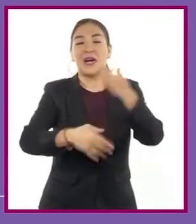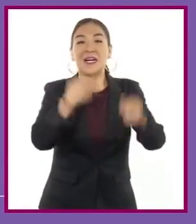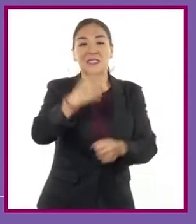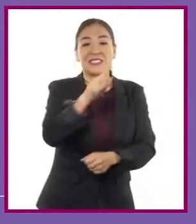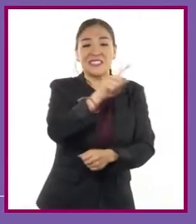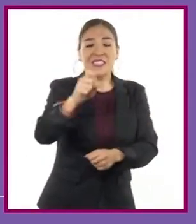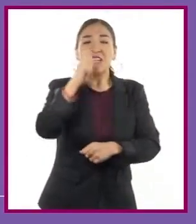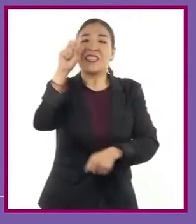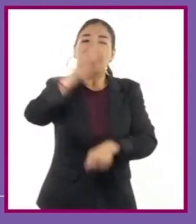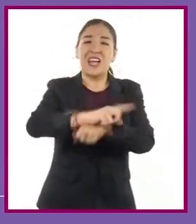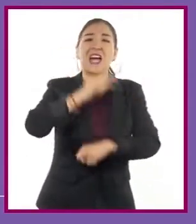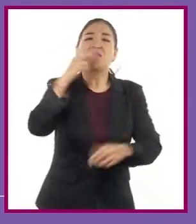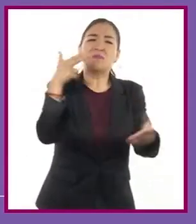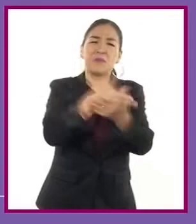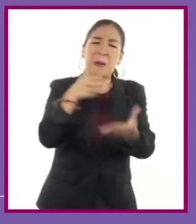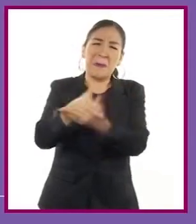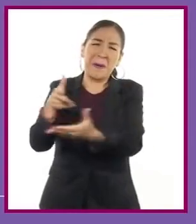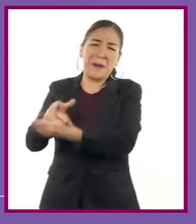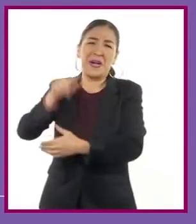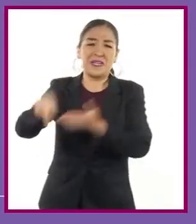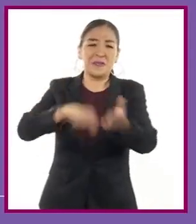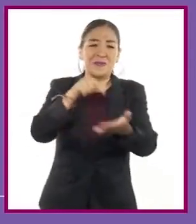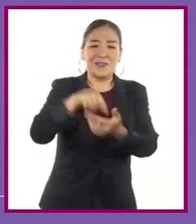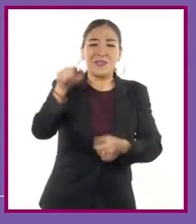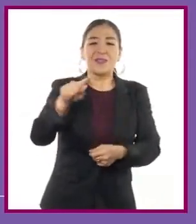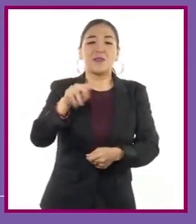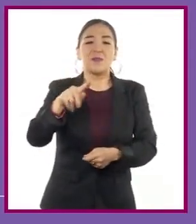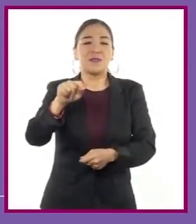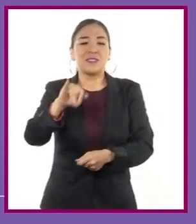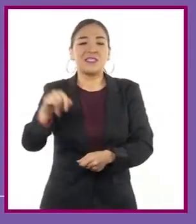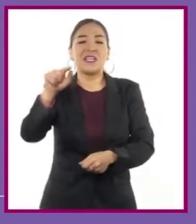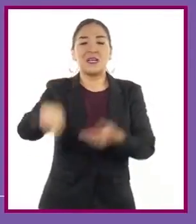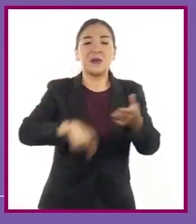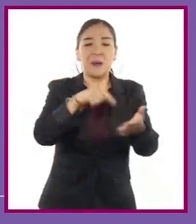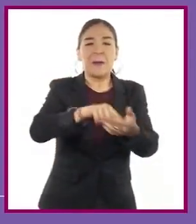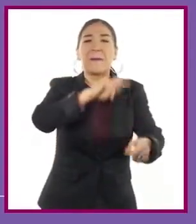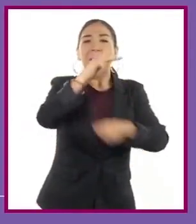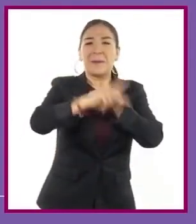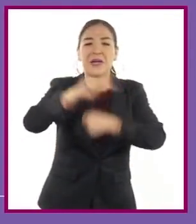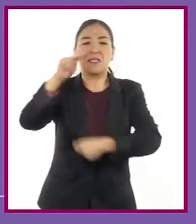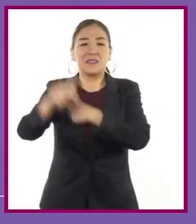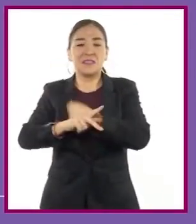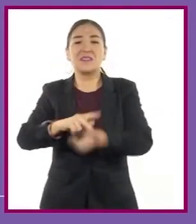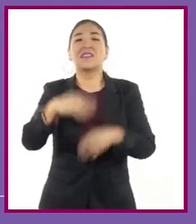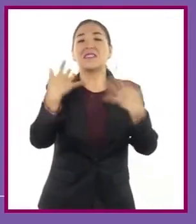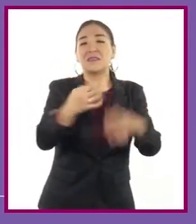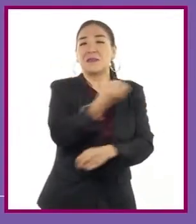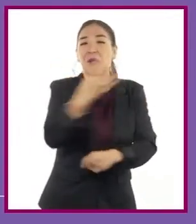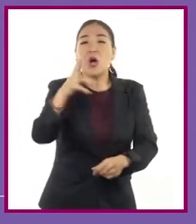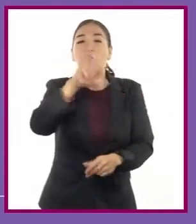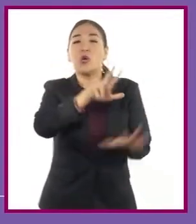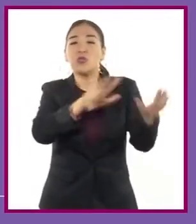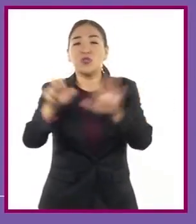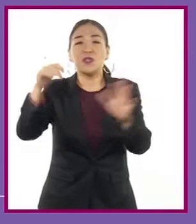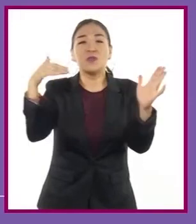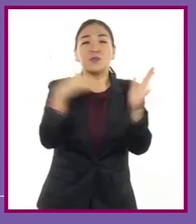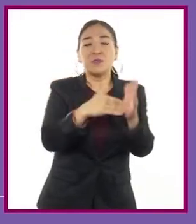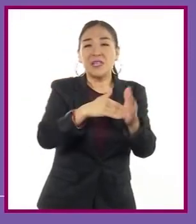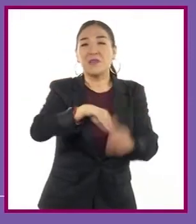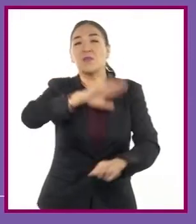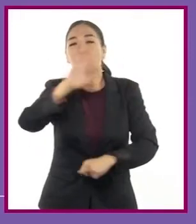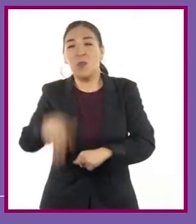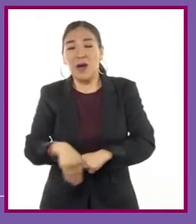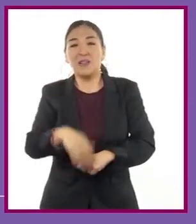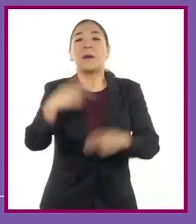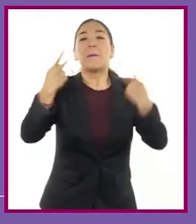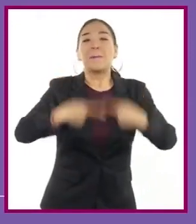de masacres de Hutus contra Tutsis en todo el país. El resultado, más de 800,000 muertos y miles